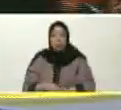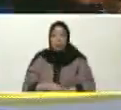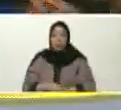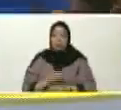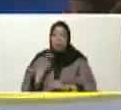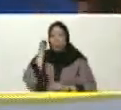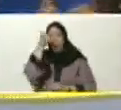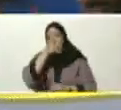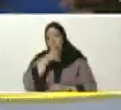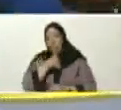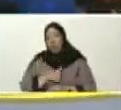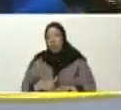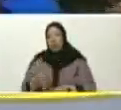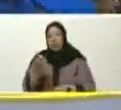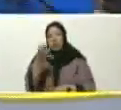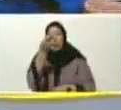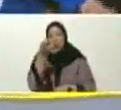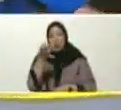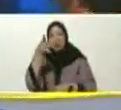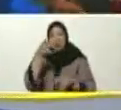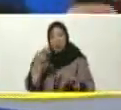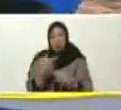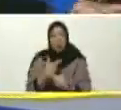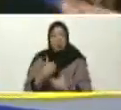soportando sus dolores, nos decía,